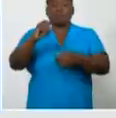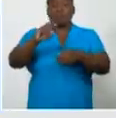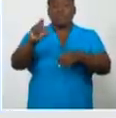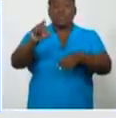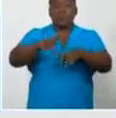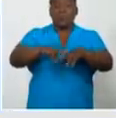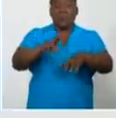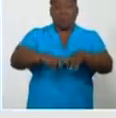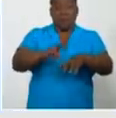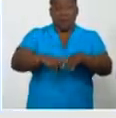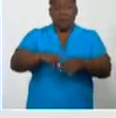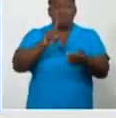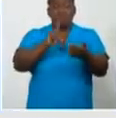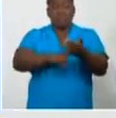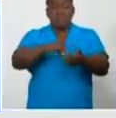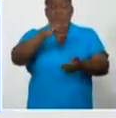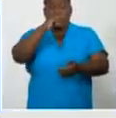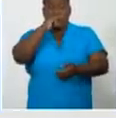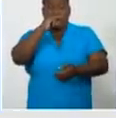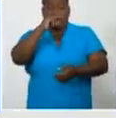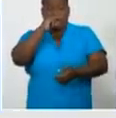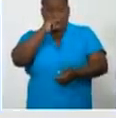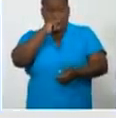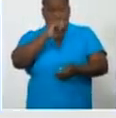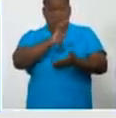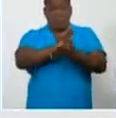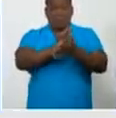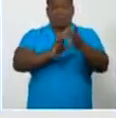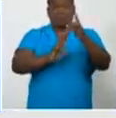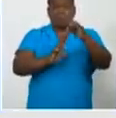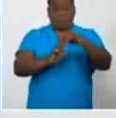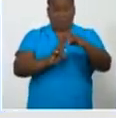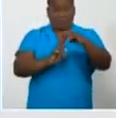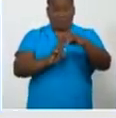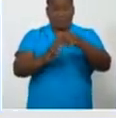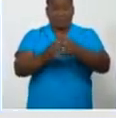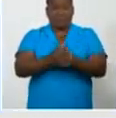Pedro Betancourt del municipio de la provincia de Matanzas con